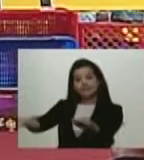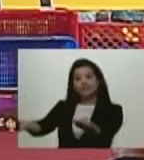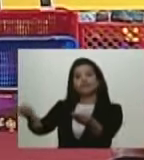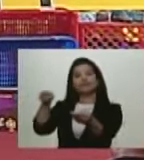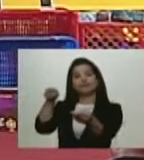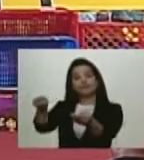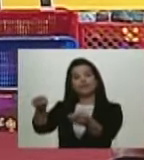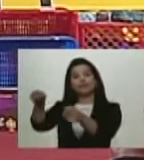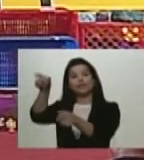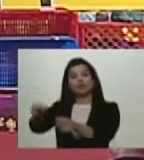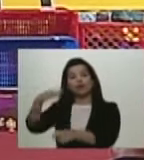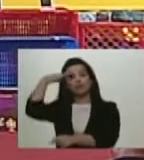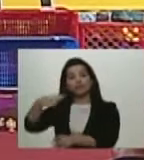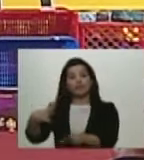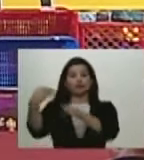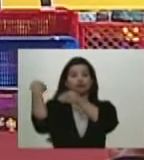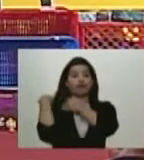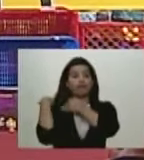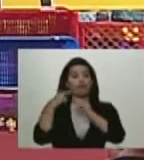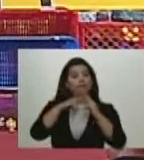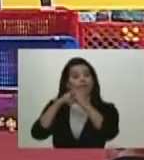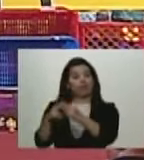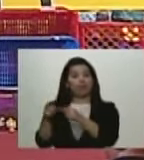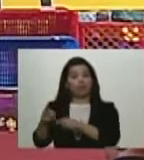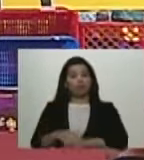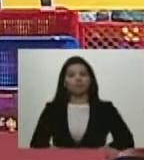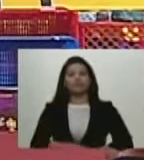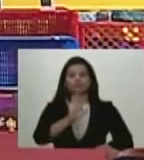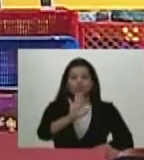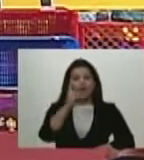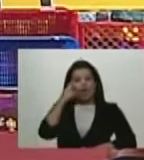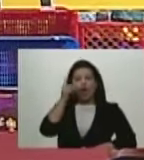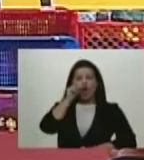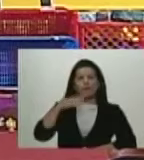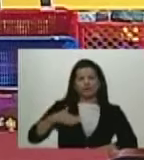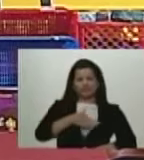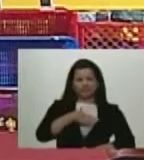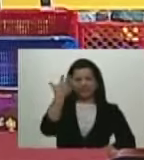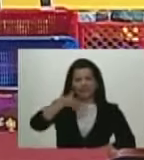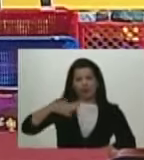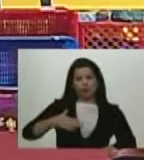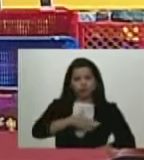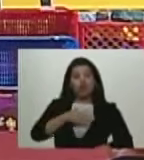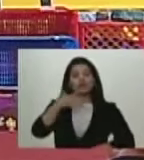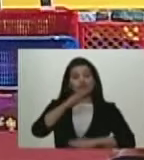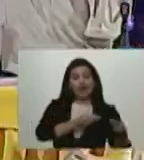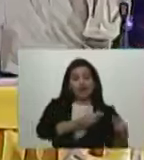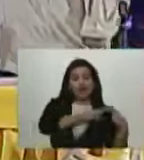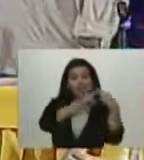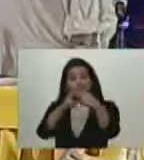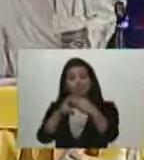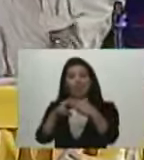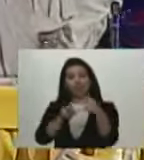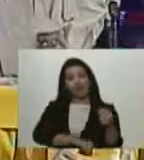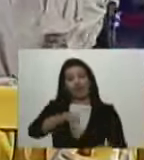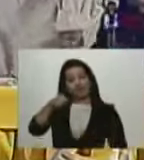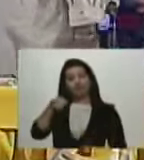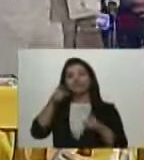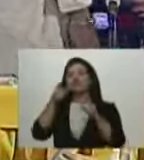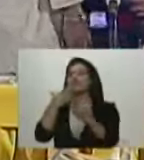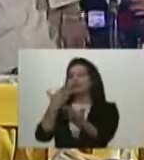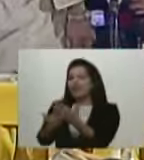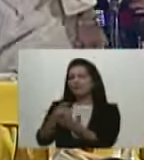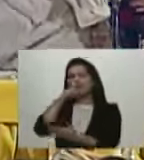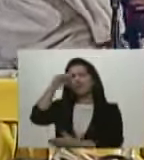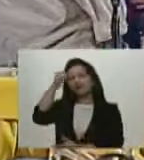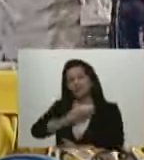de los libertadores, el soldado más fiel para el propósito que acabamos de referir. Gracias, señor presidente, por visitarnos y gracias